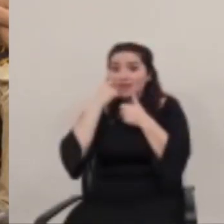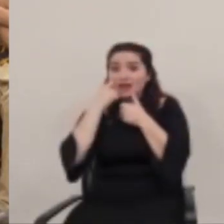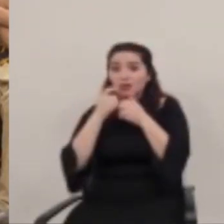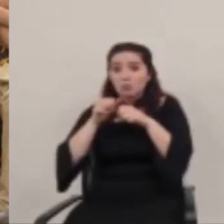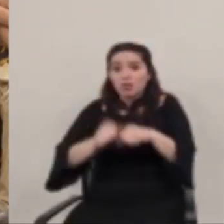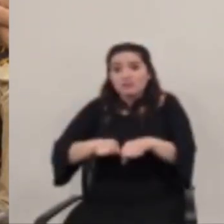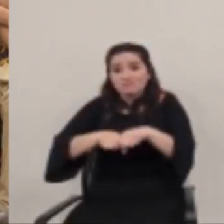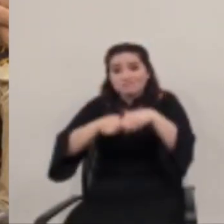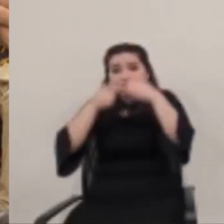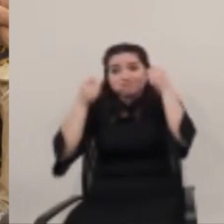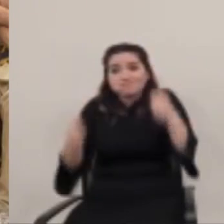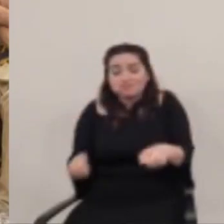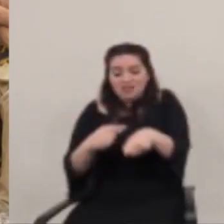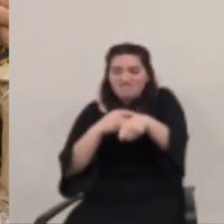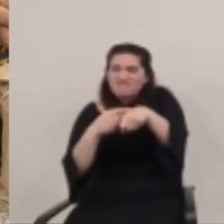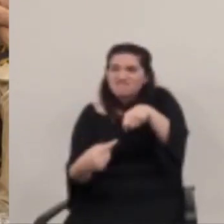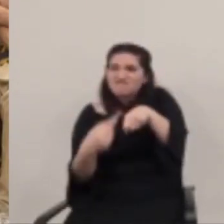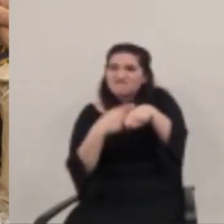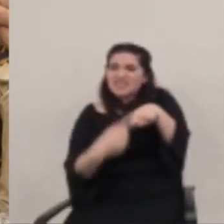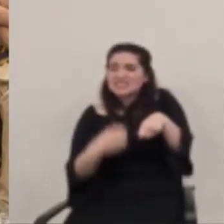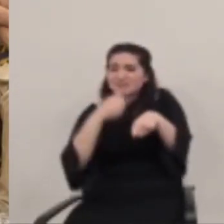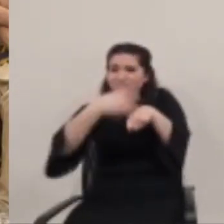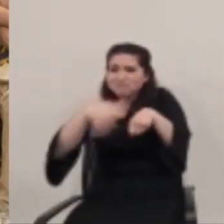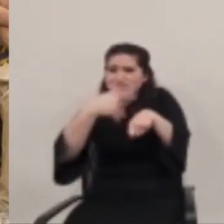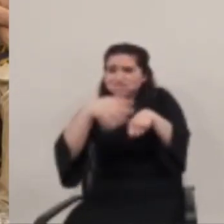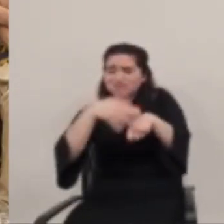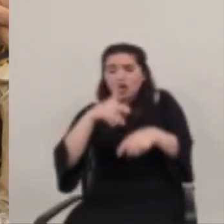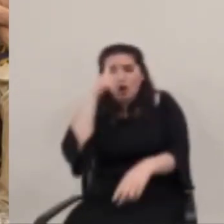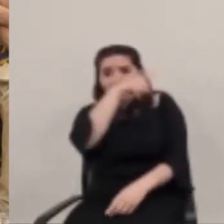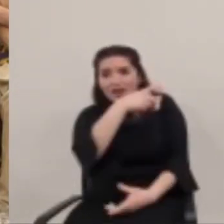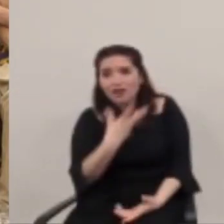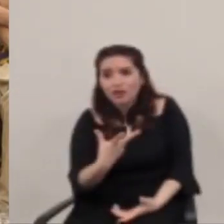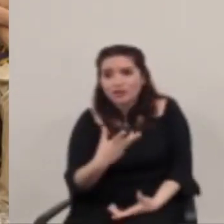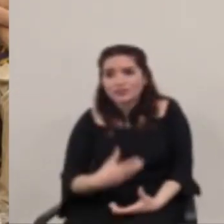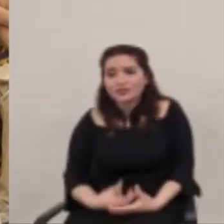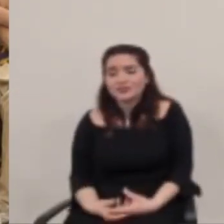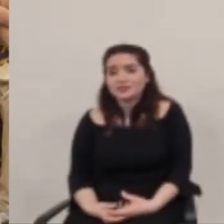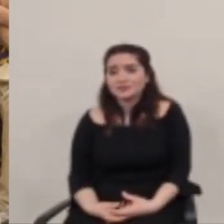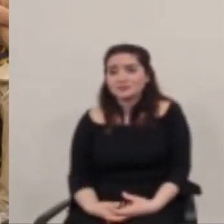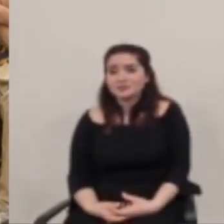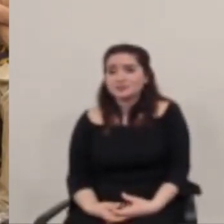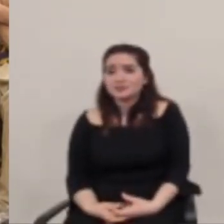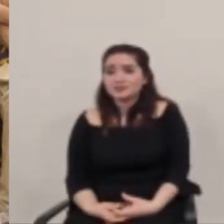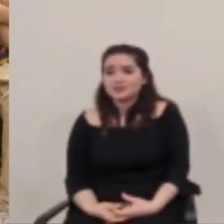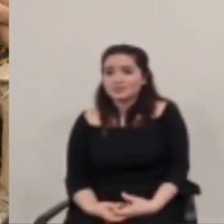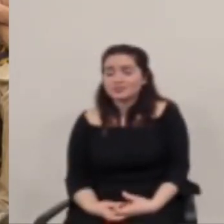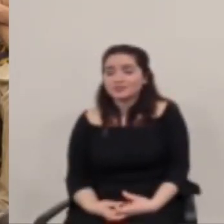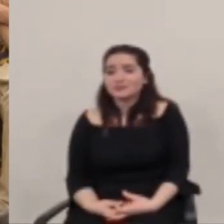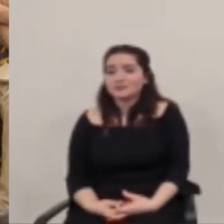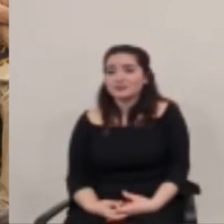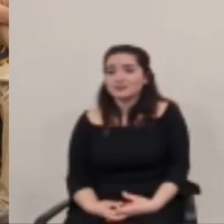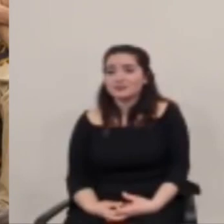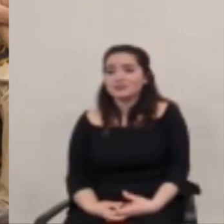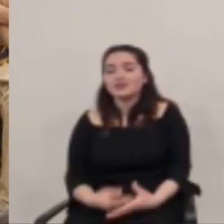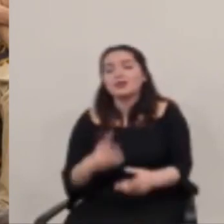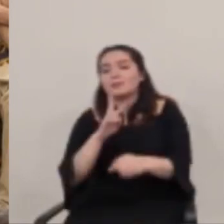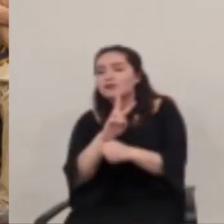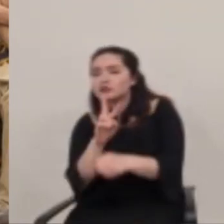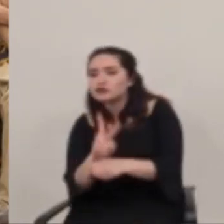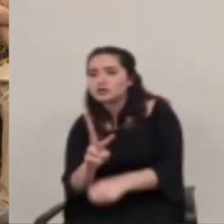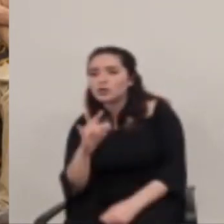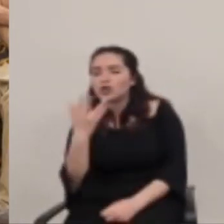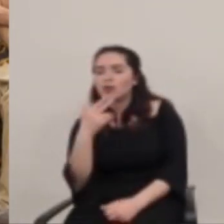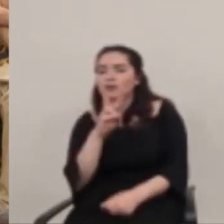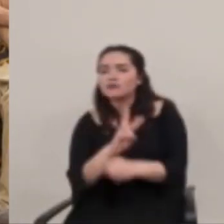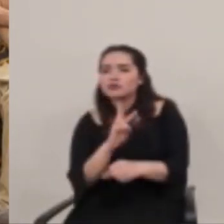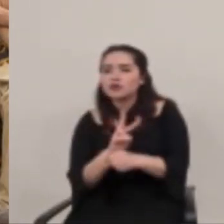romper los vasos sanguíneos y puede ser realmente algo súper complejo? Ya, empecemos de lo más básico. ¿Cuántos profesores hay